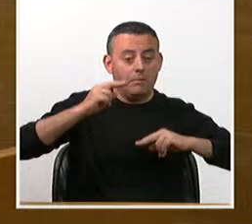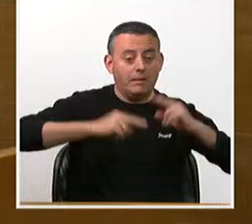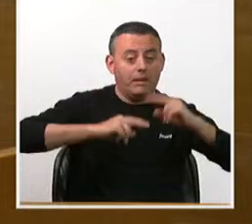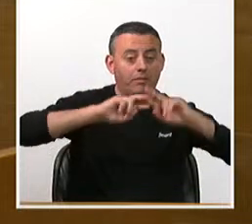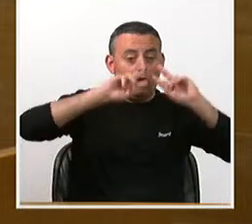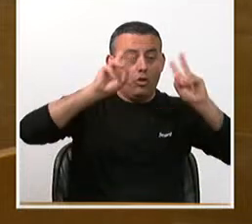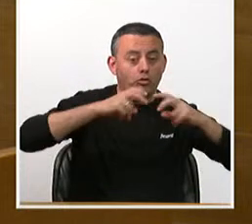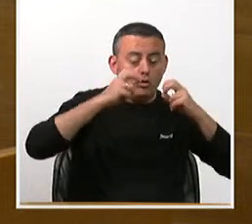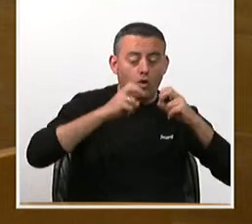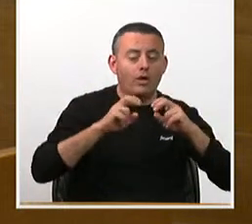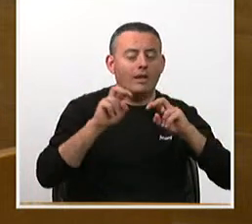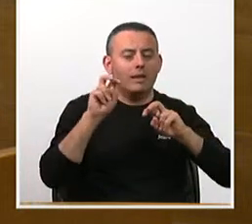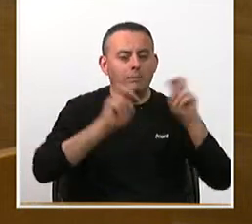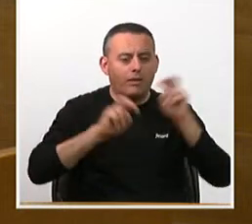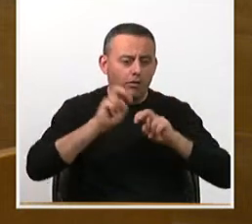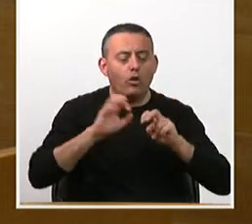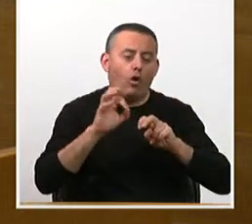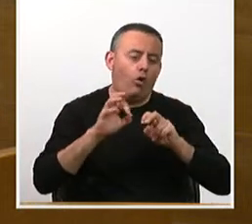repar